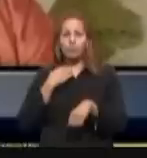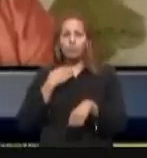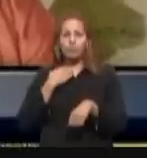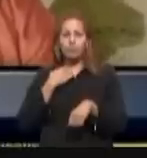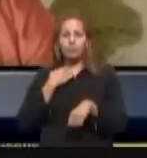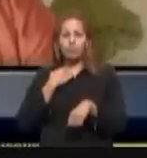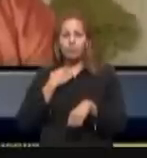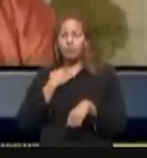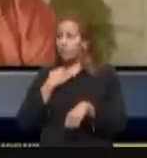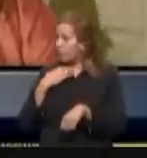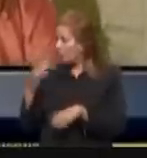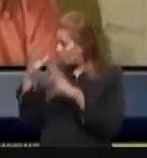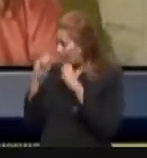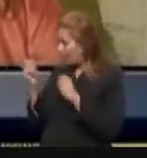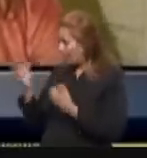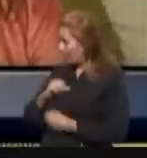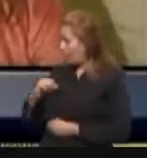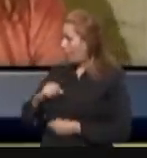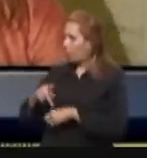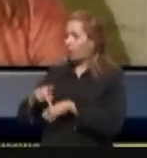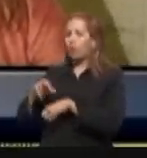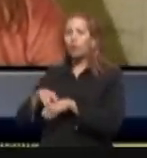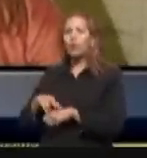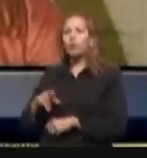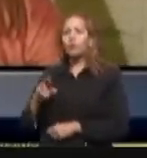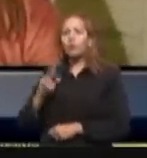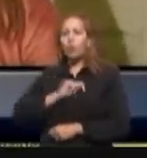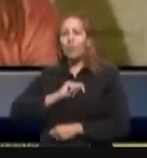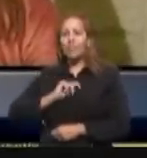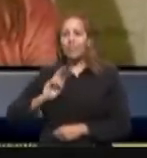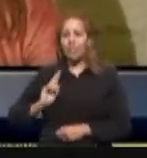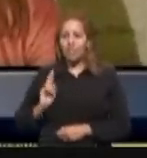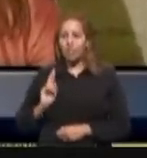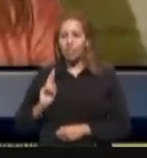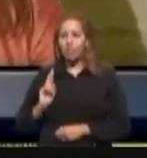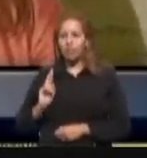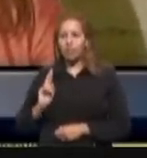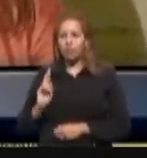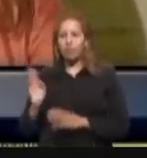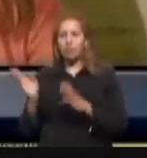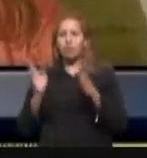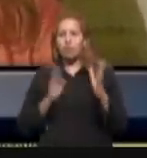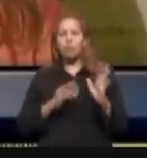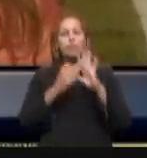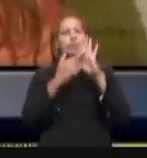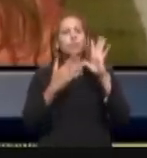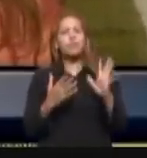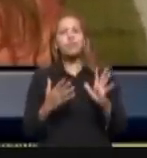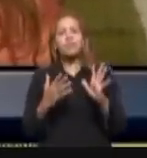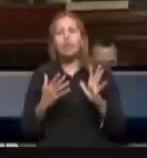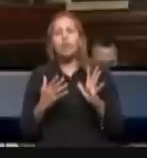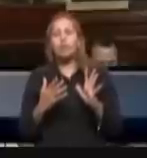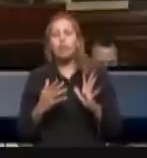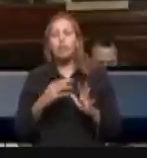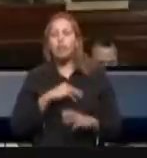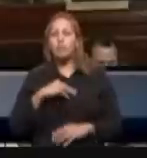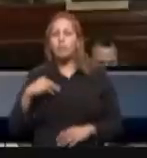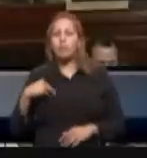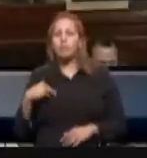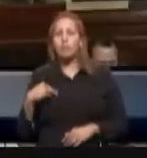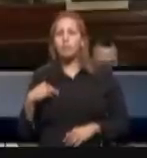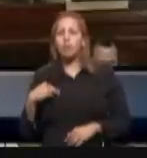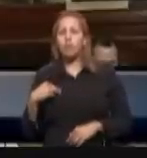señor presidente del Senado de Puerto Rico, honorable Tomás Rivera Schatz, representante de los